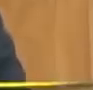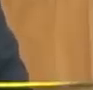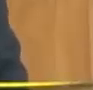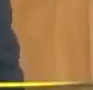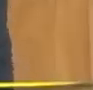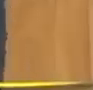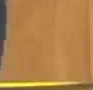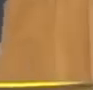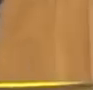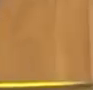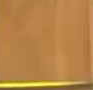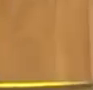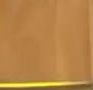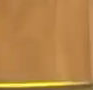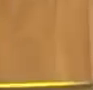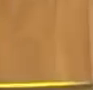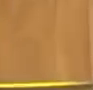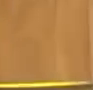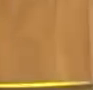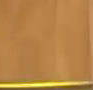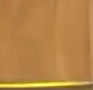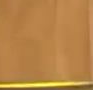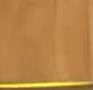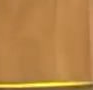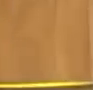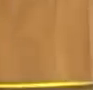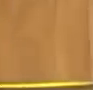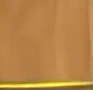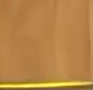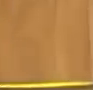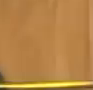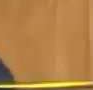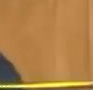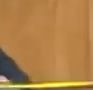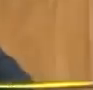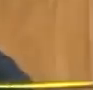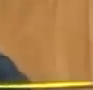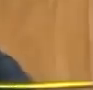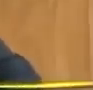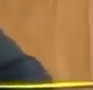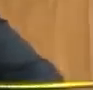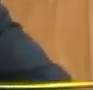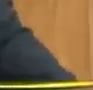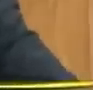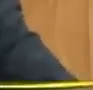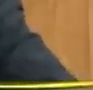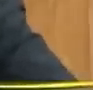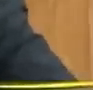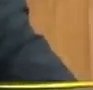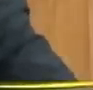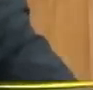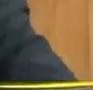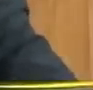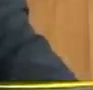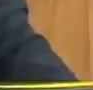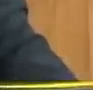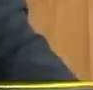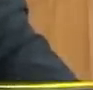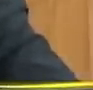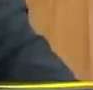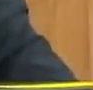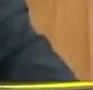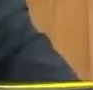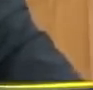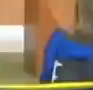Porque el comercio extraordinario es el que funciona como un camino de dos sentidos. Compramos